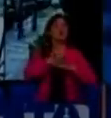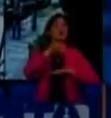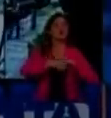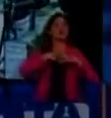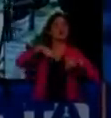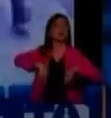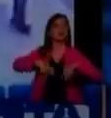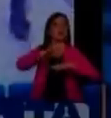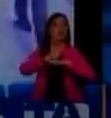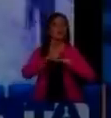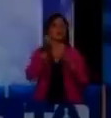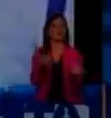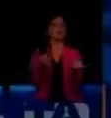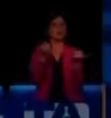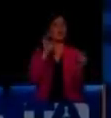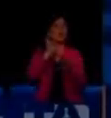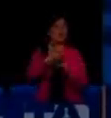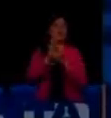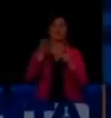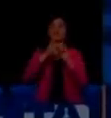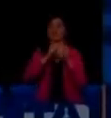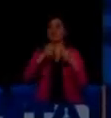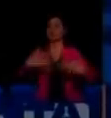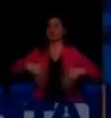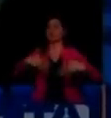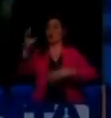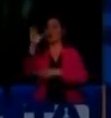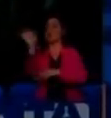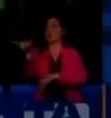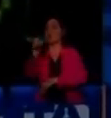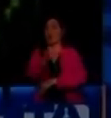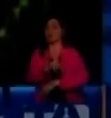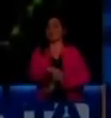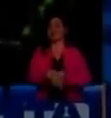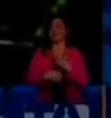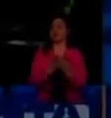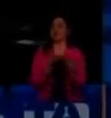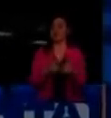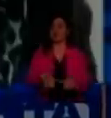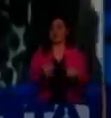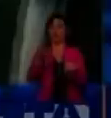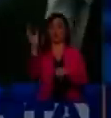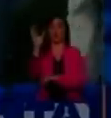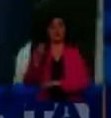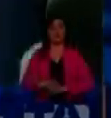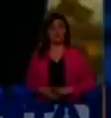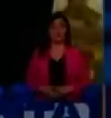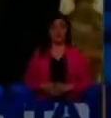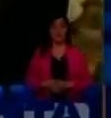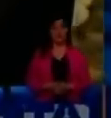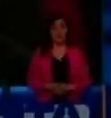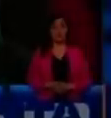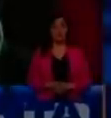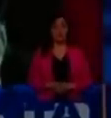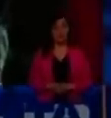autoridades ecuatorianas en este momento en que Ecuador está pasando por lo que pasó Colombia y por lo que sigue pasando Colombia en estos, con